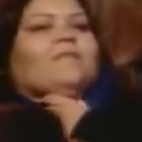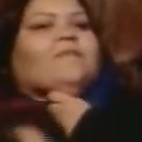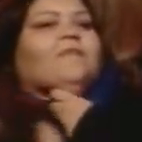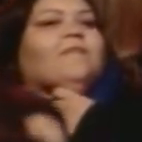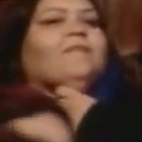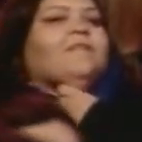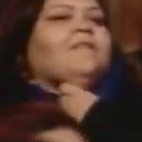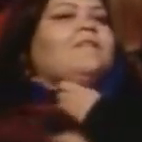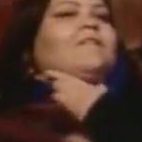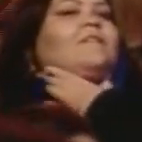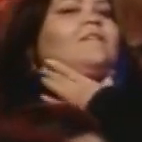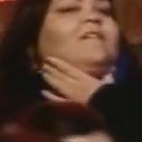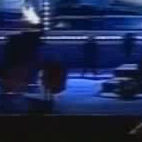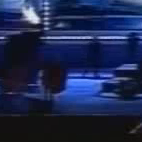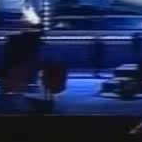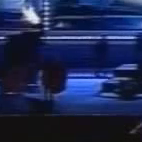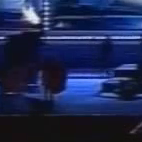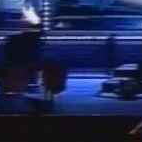Bueno, ¡Hola!